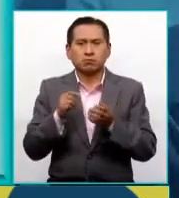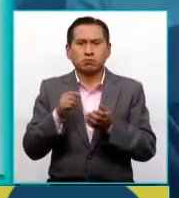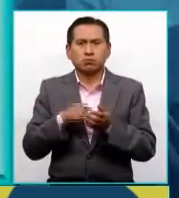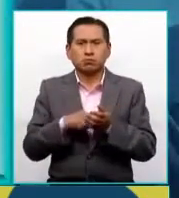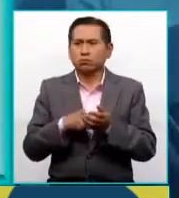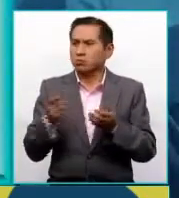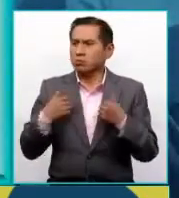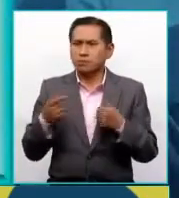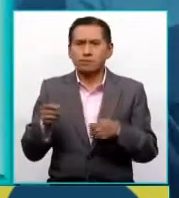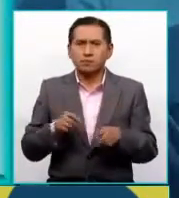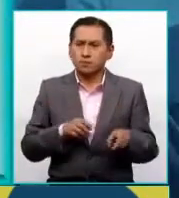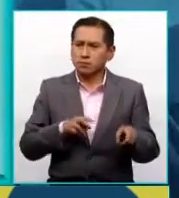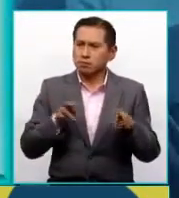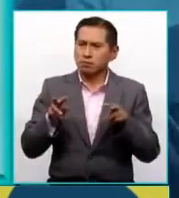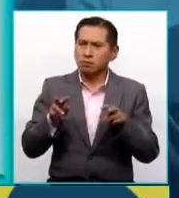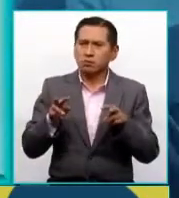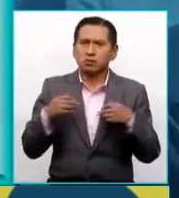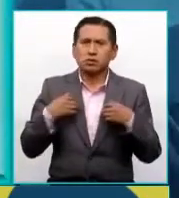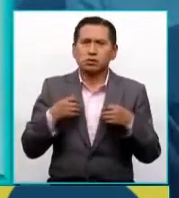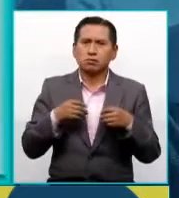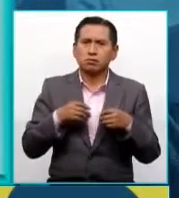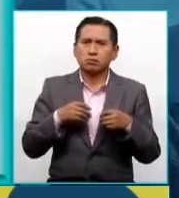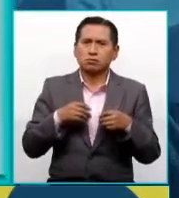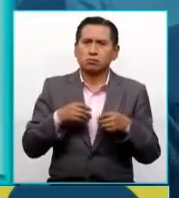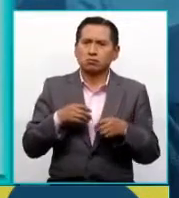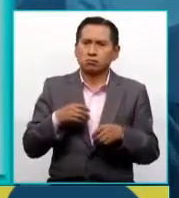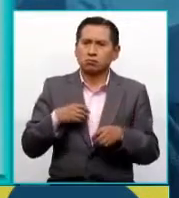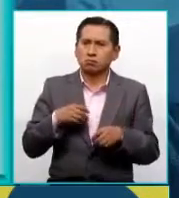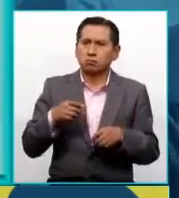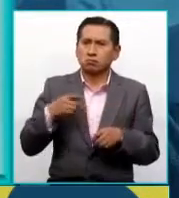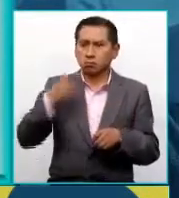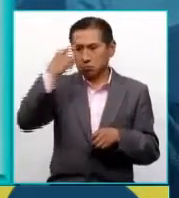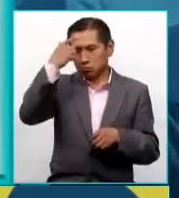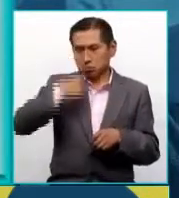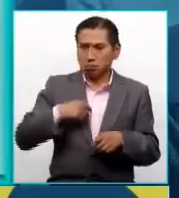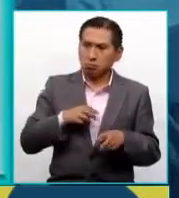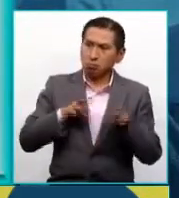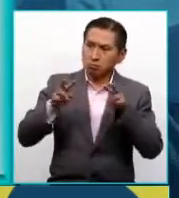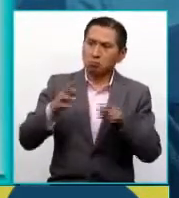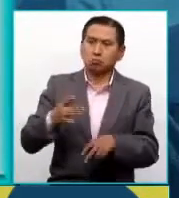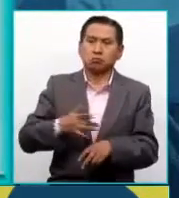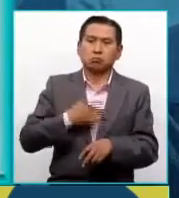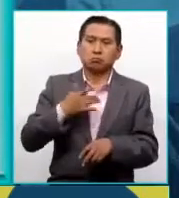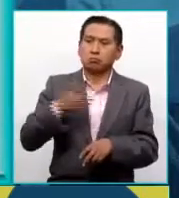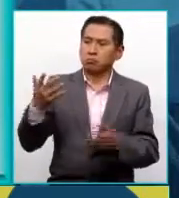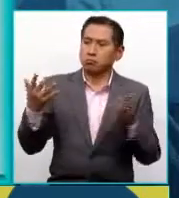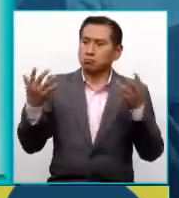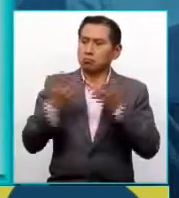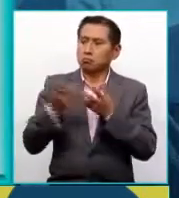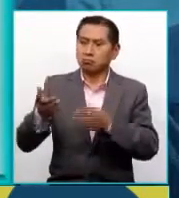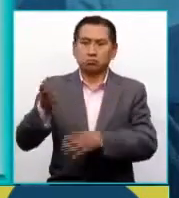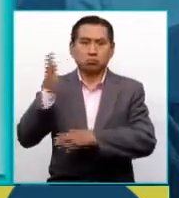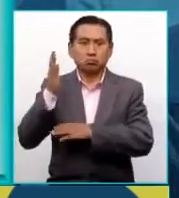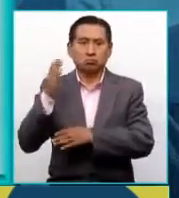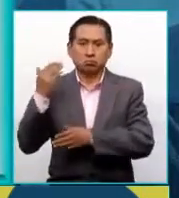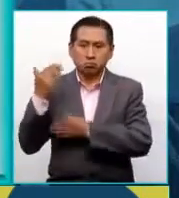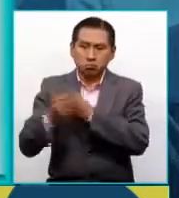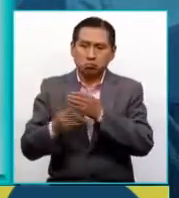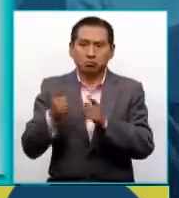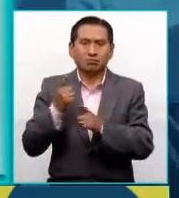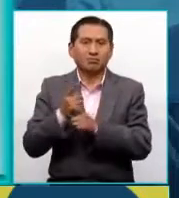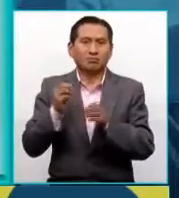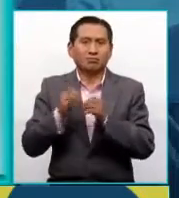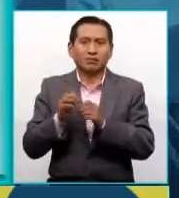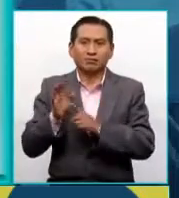es la mirada de quien expecta la que completa la narrativa una vez que se le ha ido ofreciendo